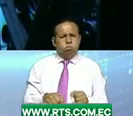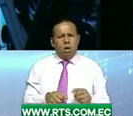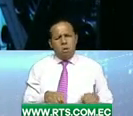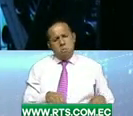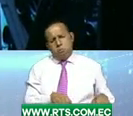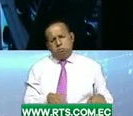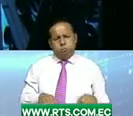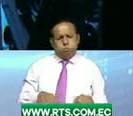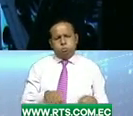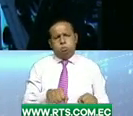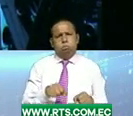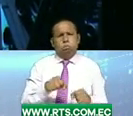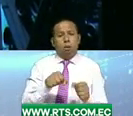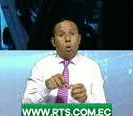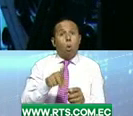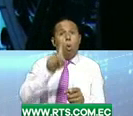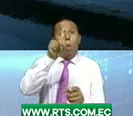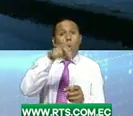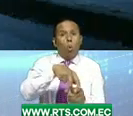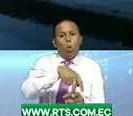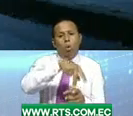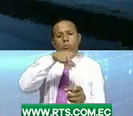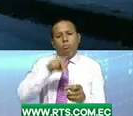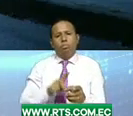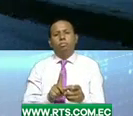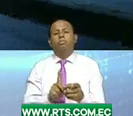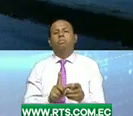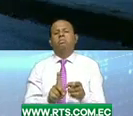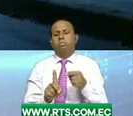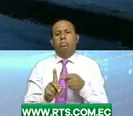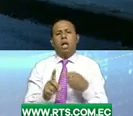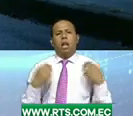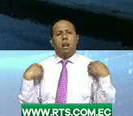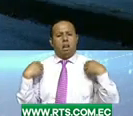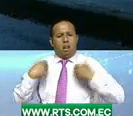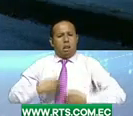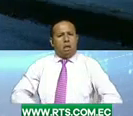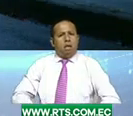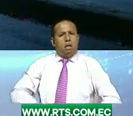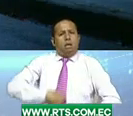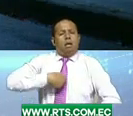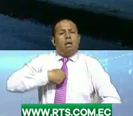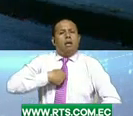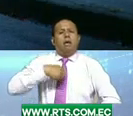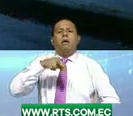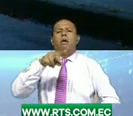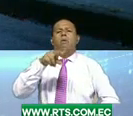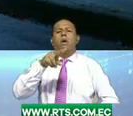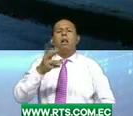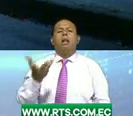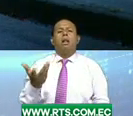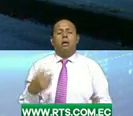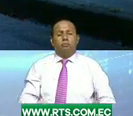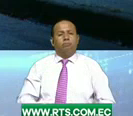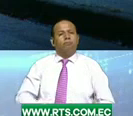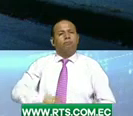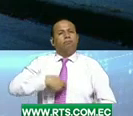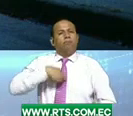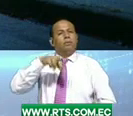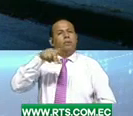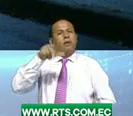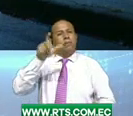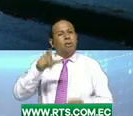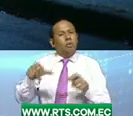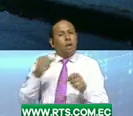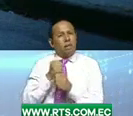portaba o tenía una chaqueta o una chompa de la entidad encargada de la recolección de desechos